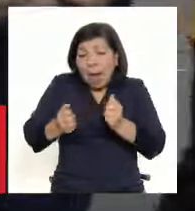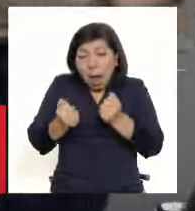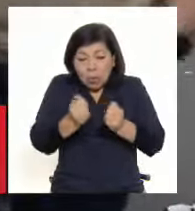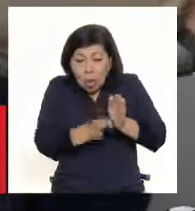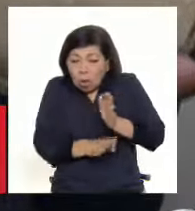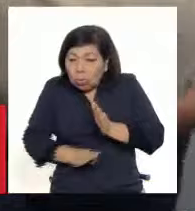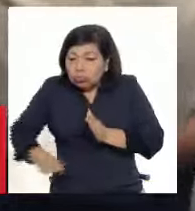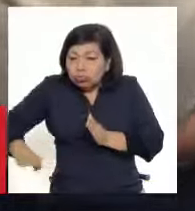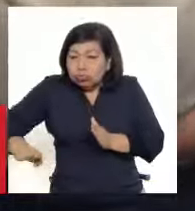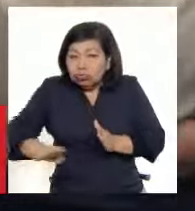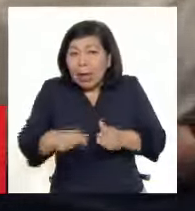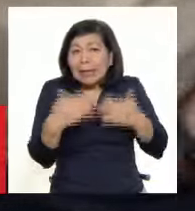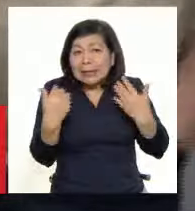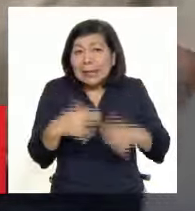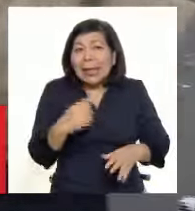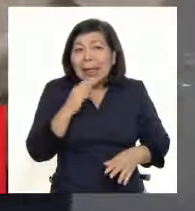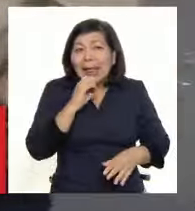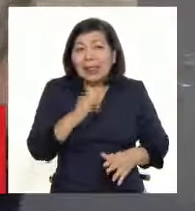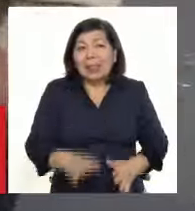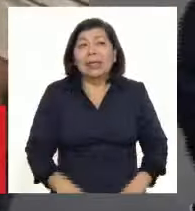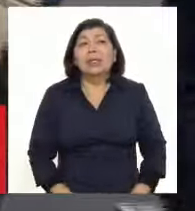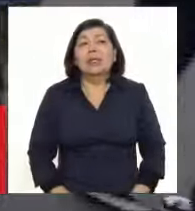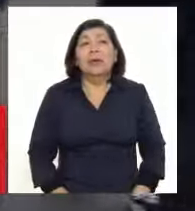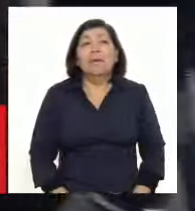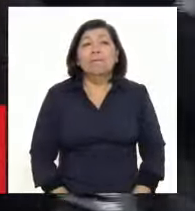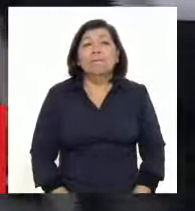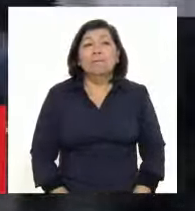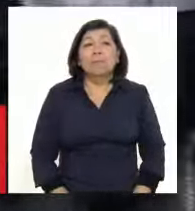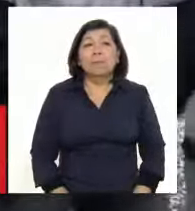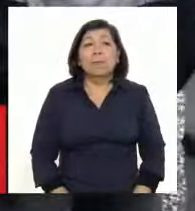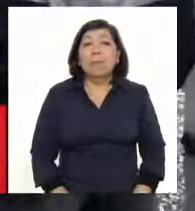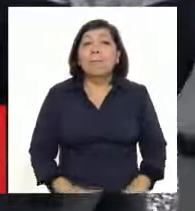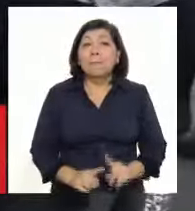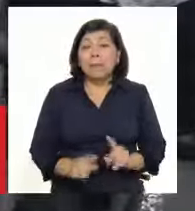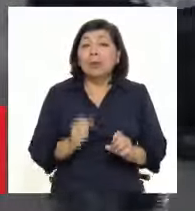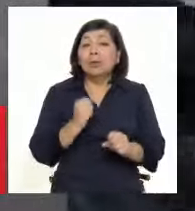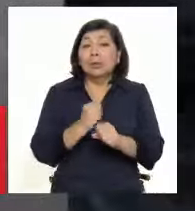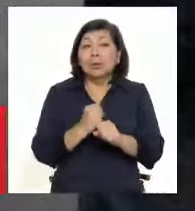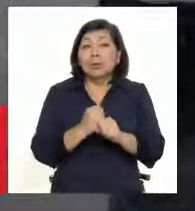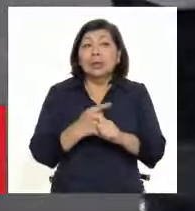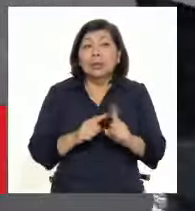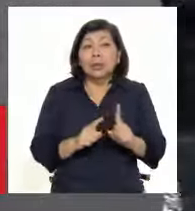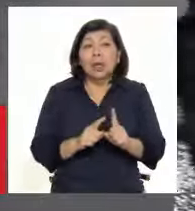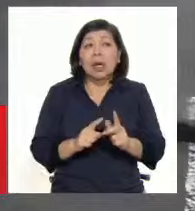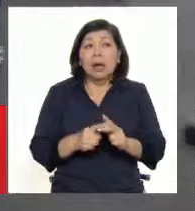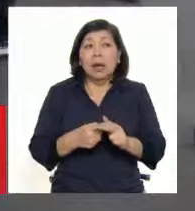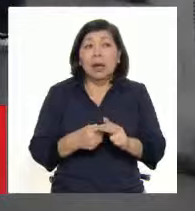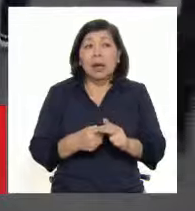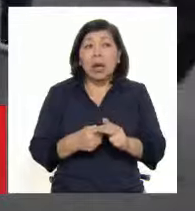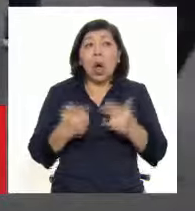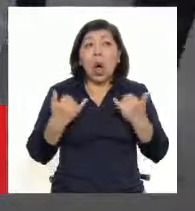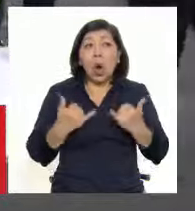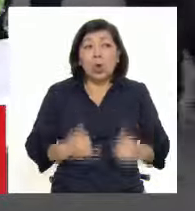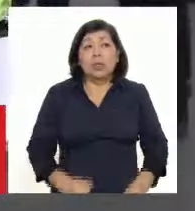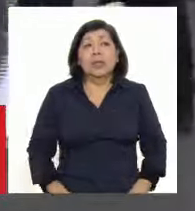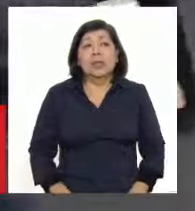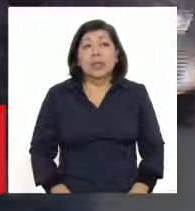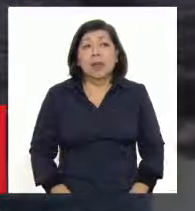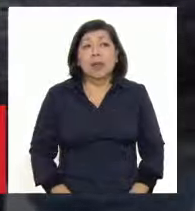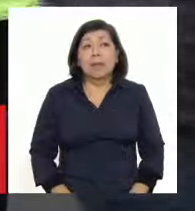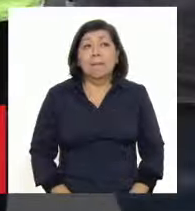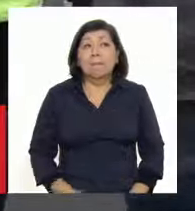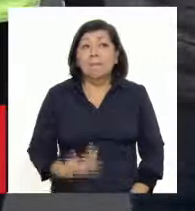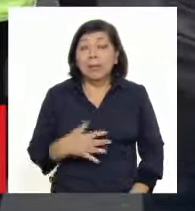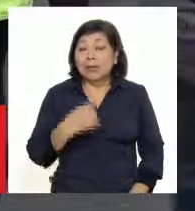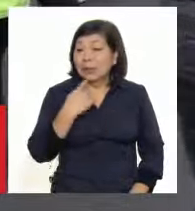que también han sido señalados e indican que sí, las obras se realizarían a partir de hoy. Ellos insisten, pese